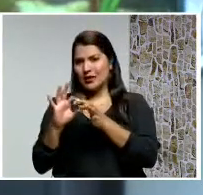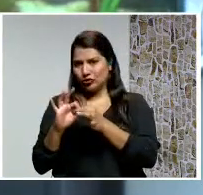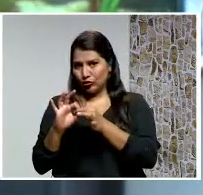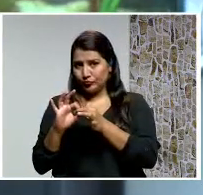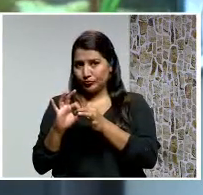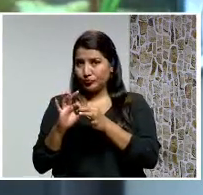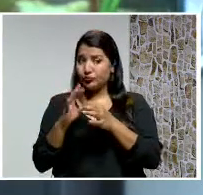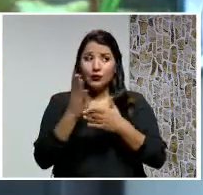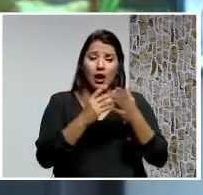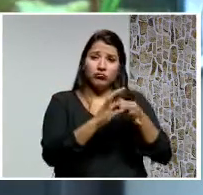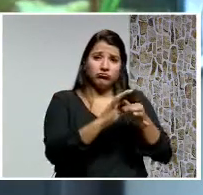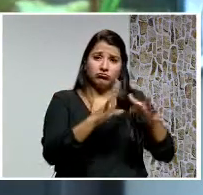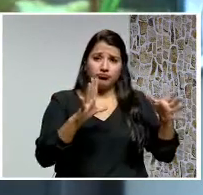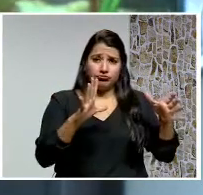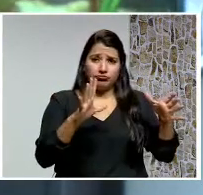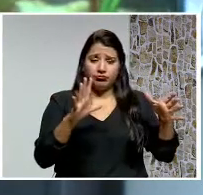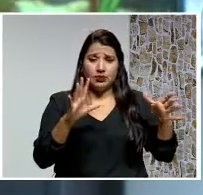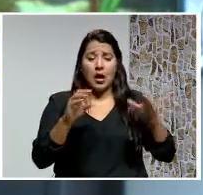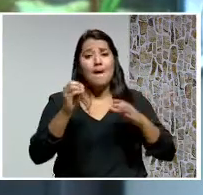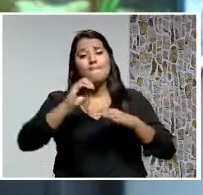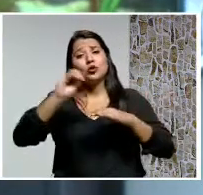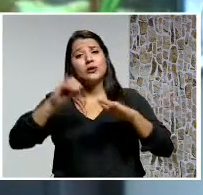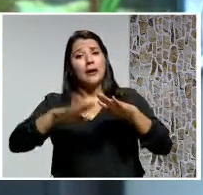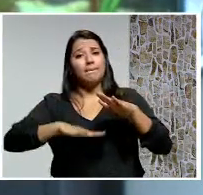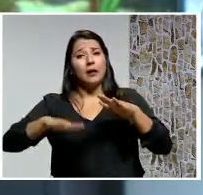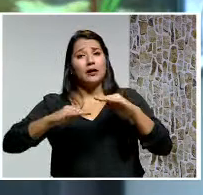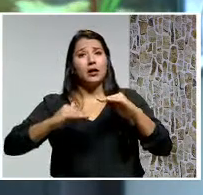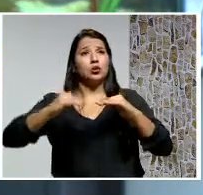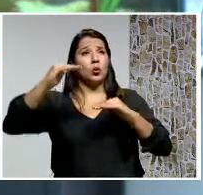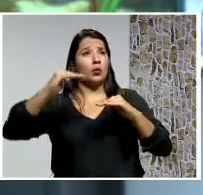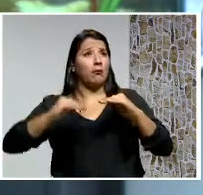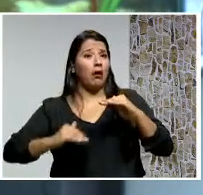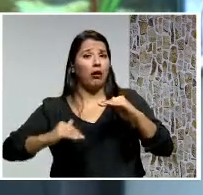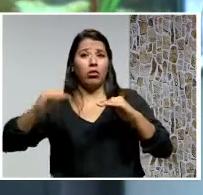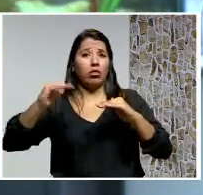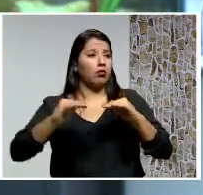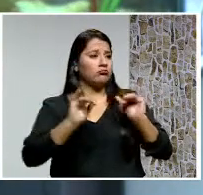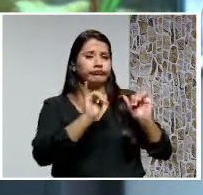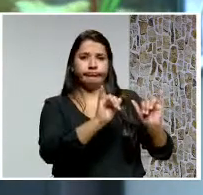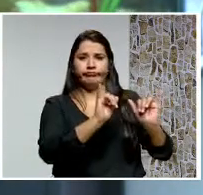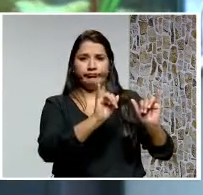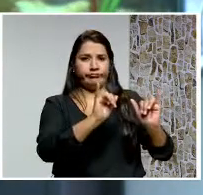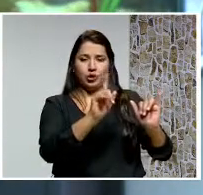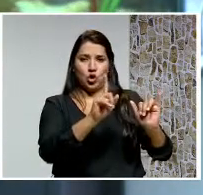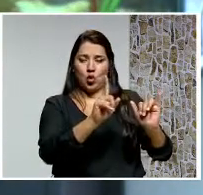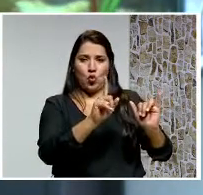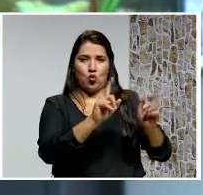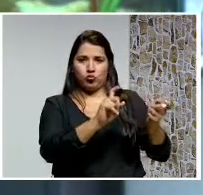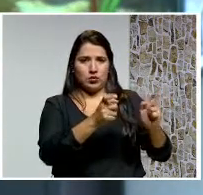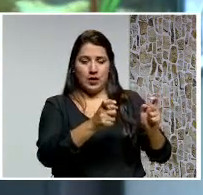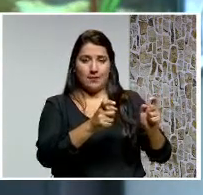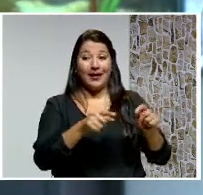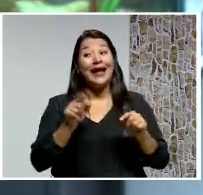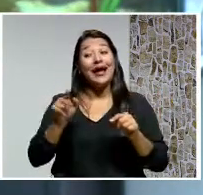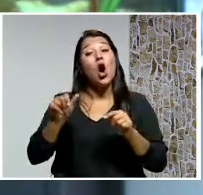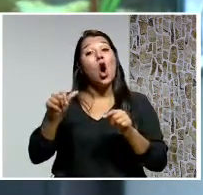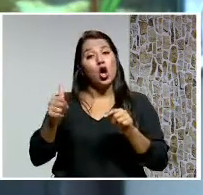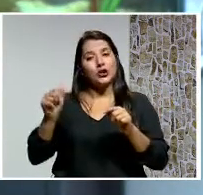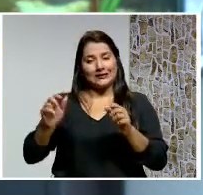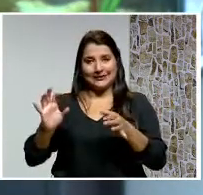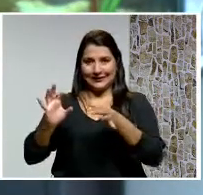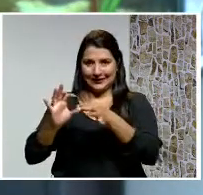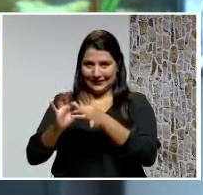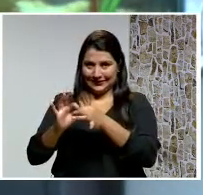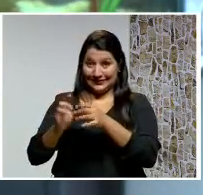aquellos créditos que son de más largo plazo, como por ejemplo los créditos de vivienda, que por lo general al principio de los créditos las tasas